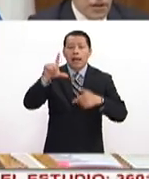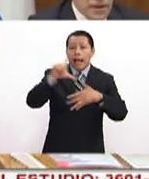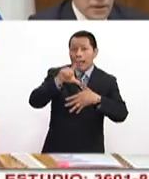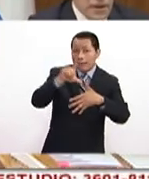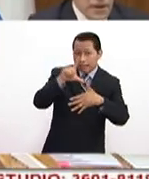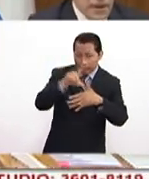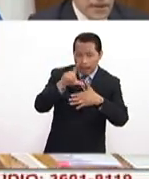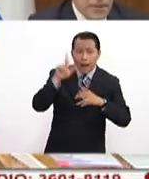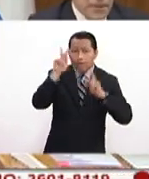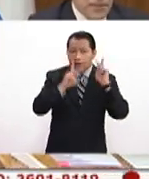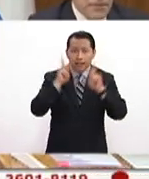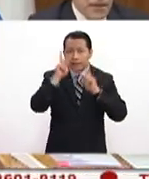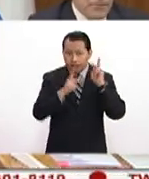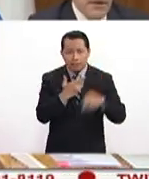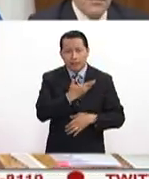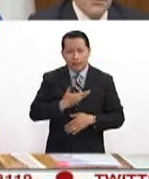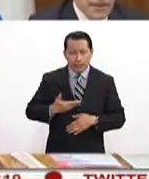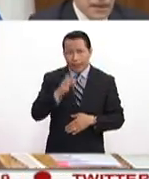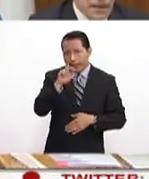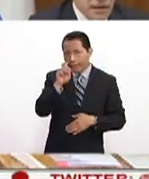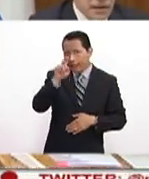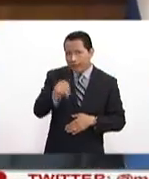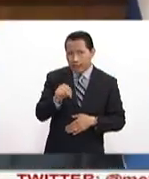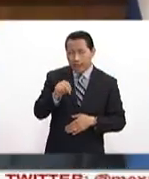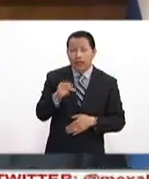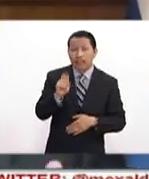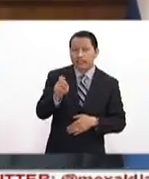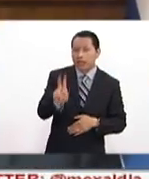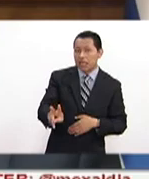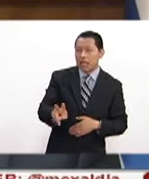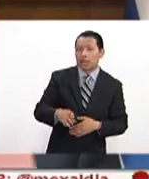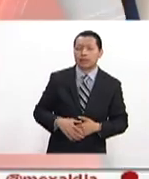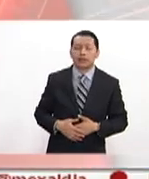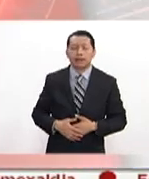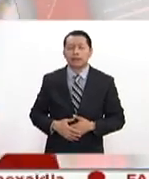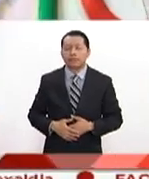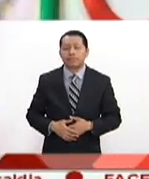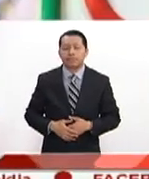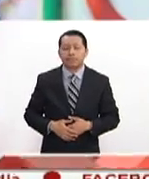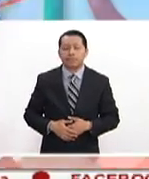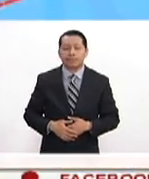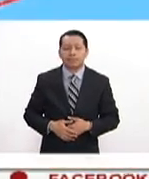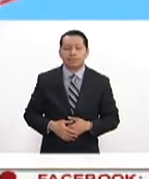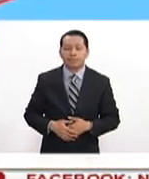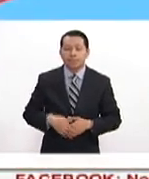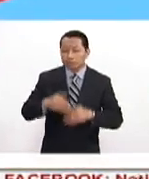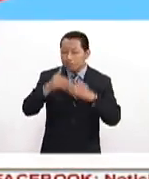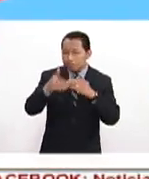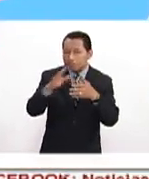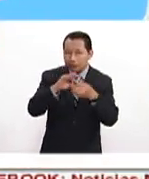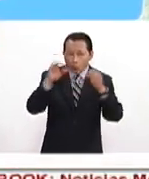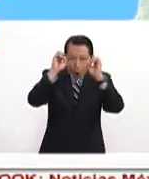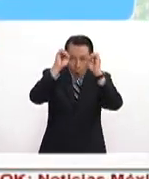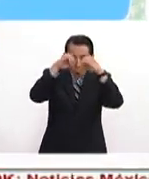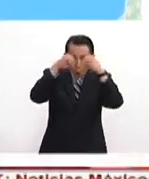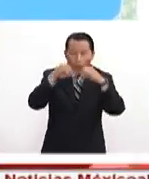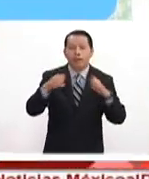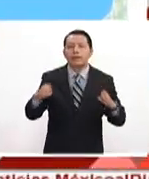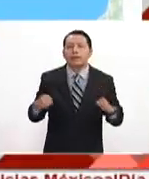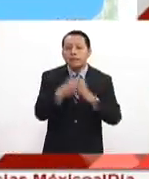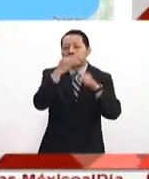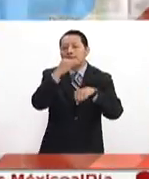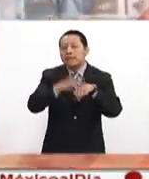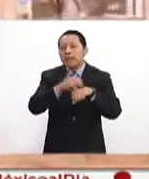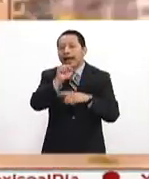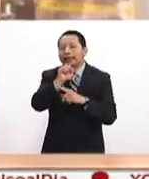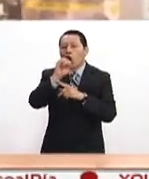Latina y se reunirá con el presidente Enrique Peña Nieto este viernes. Más adelante, Google activó alertas